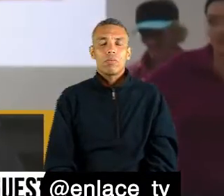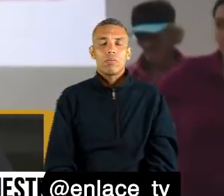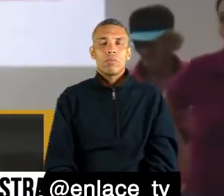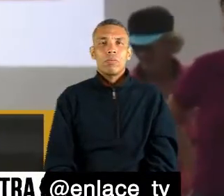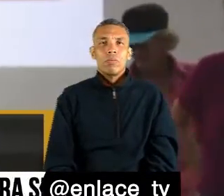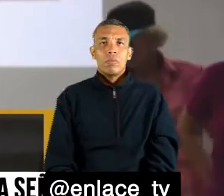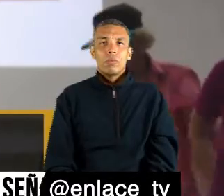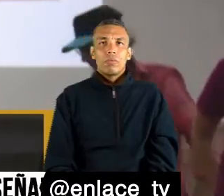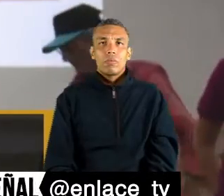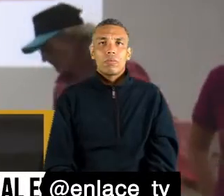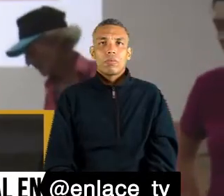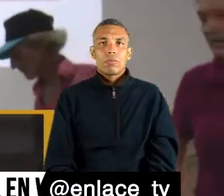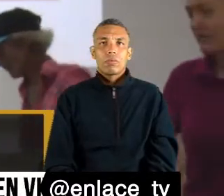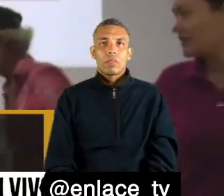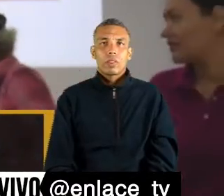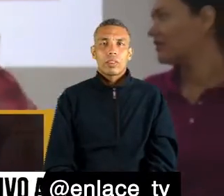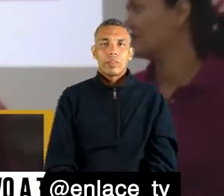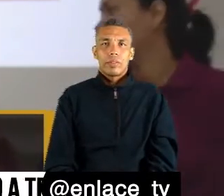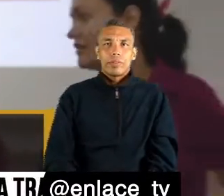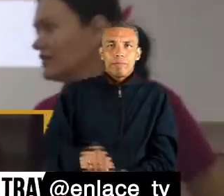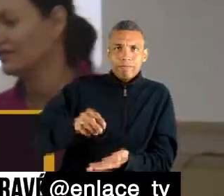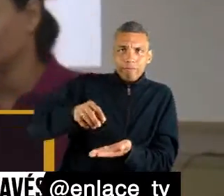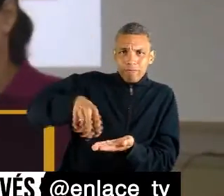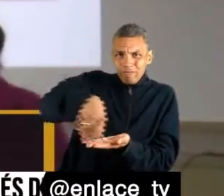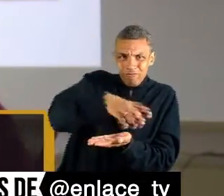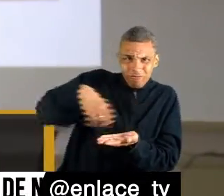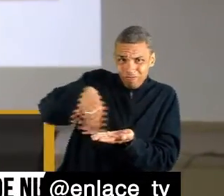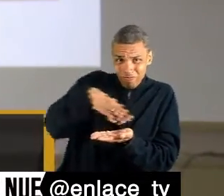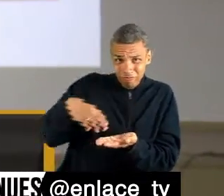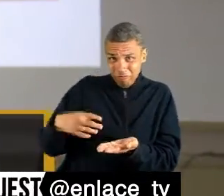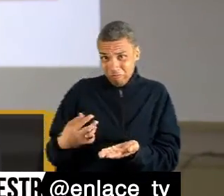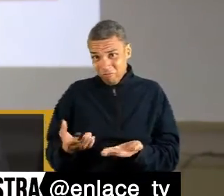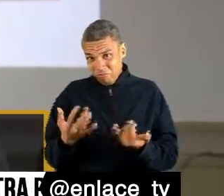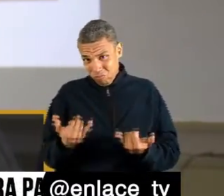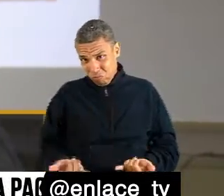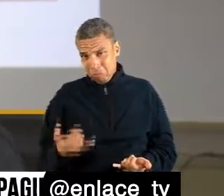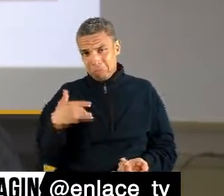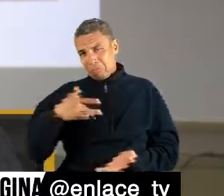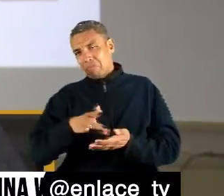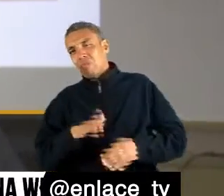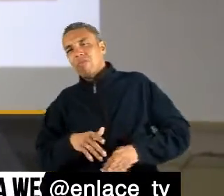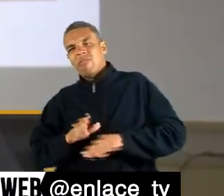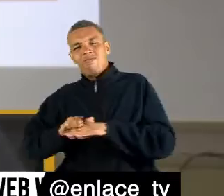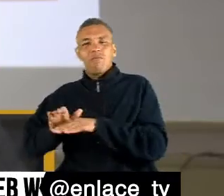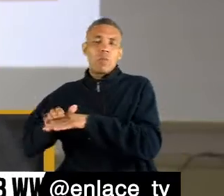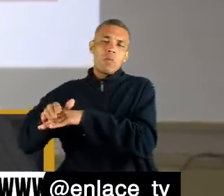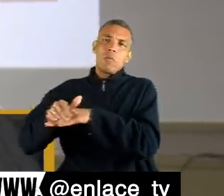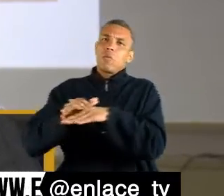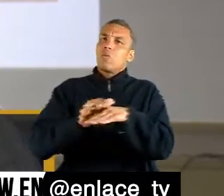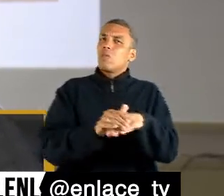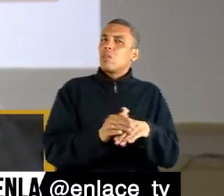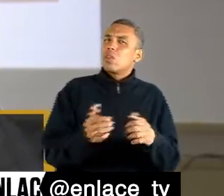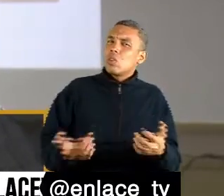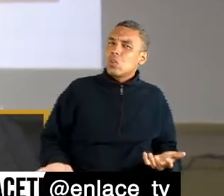Estamos representando al gobierno departamental aquí en este ejercicio de socialización del sistema